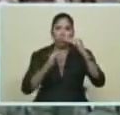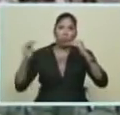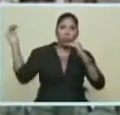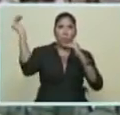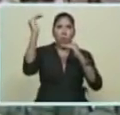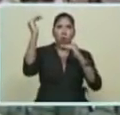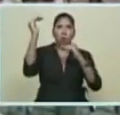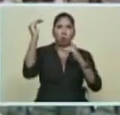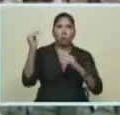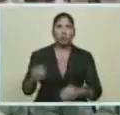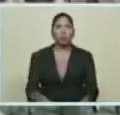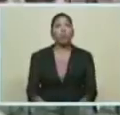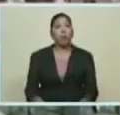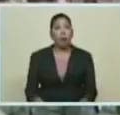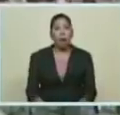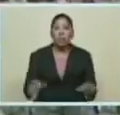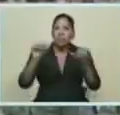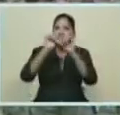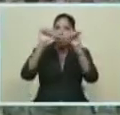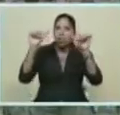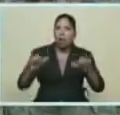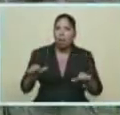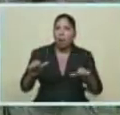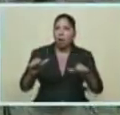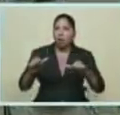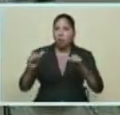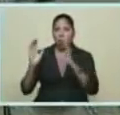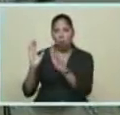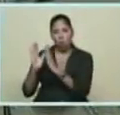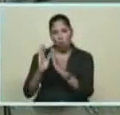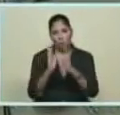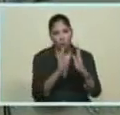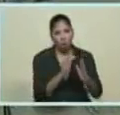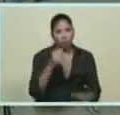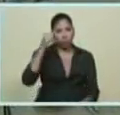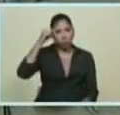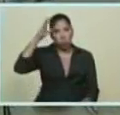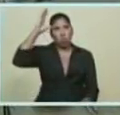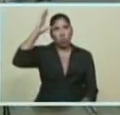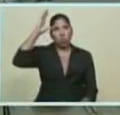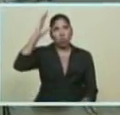con un sistema organizativo de capacidad de acción